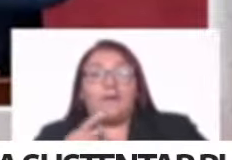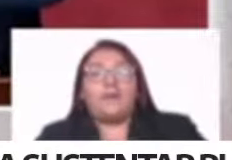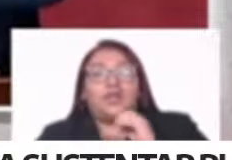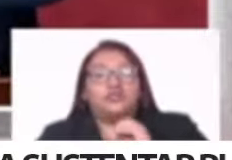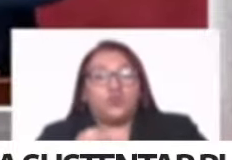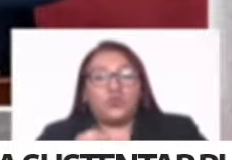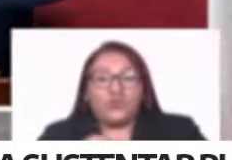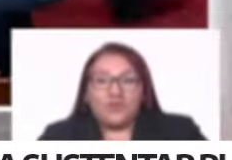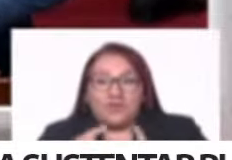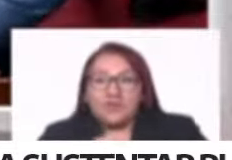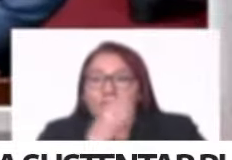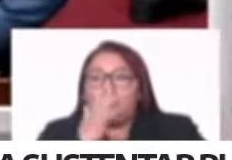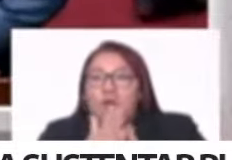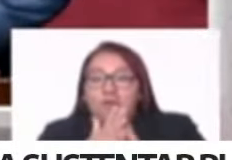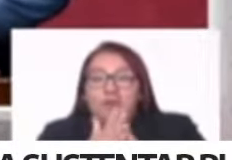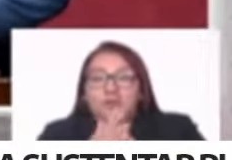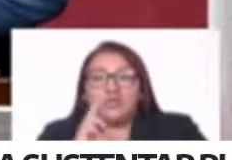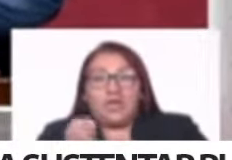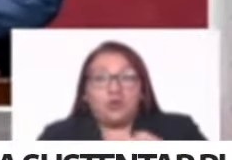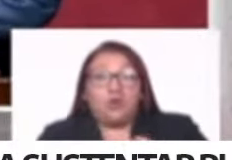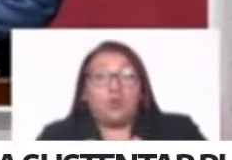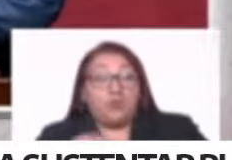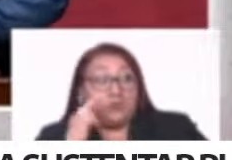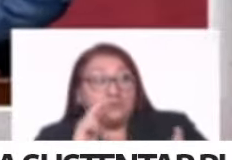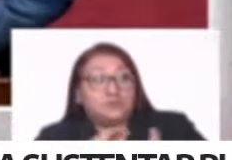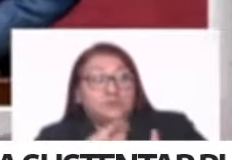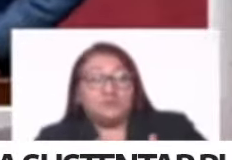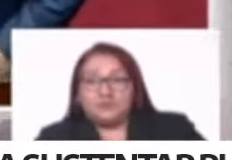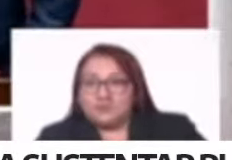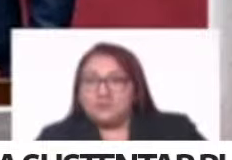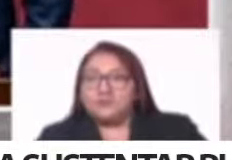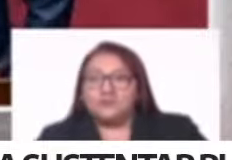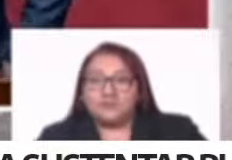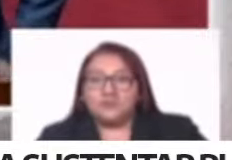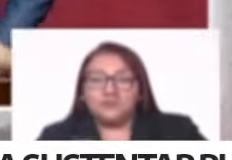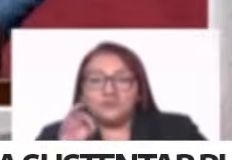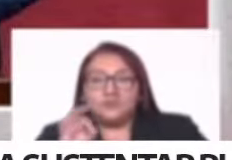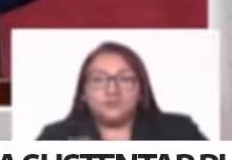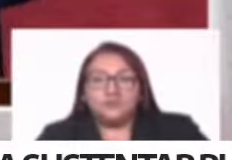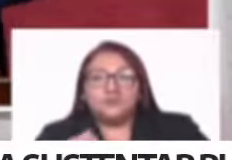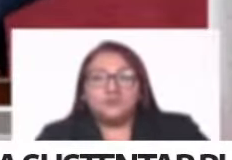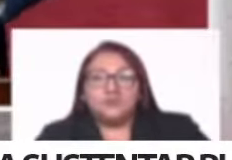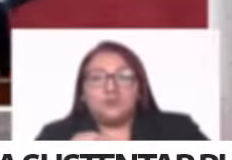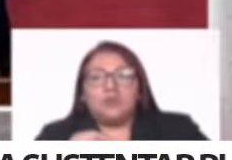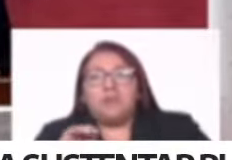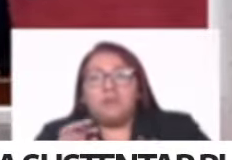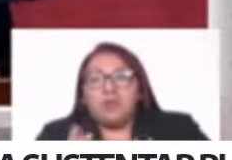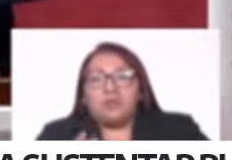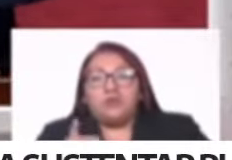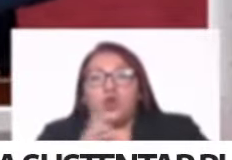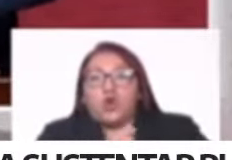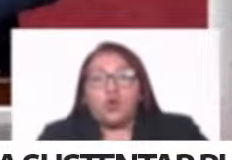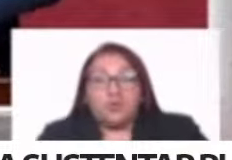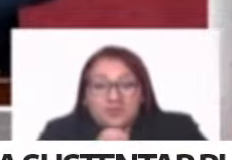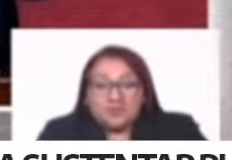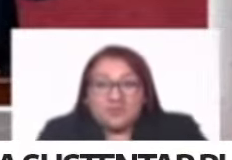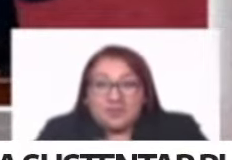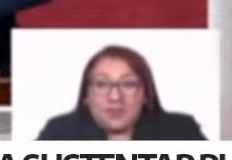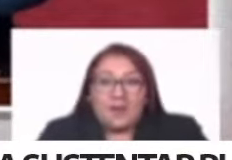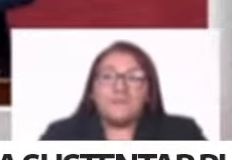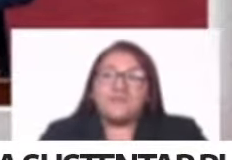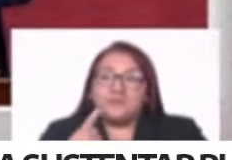brechas sociales. Como se puede observar, el monto destinado, estamos hablando de gobierno central, el